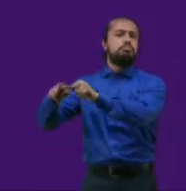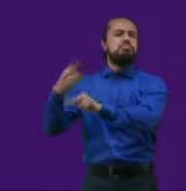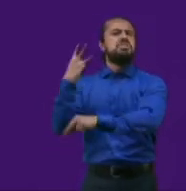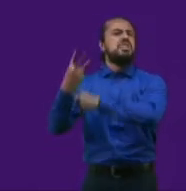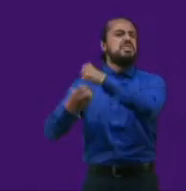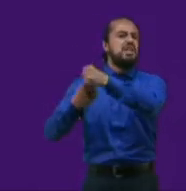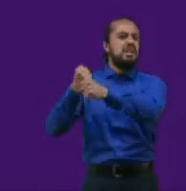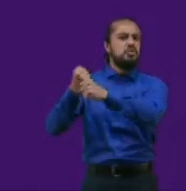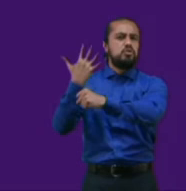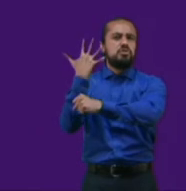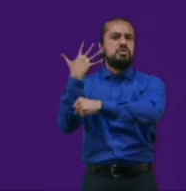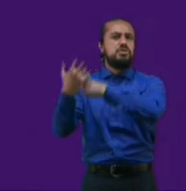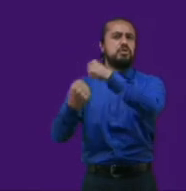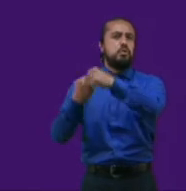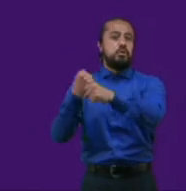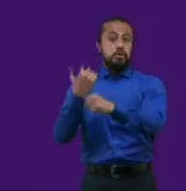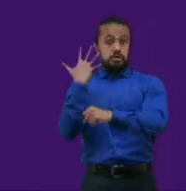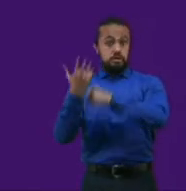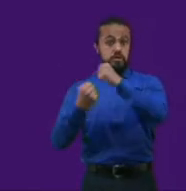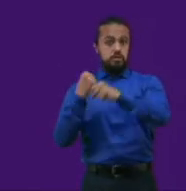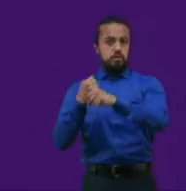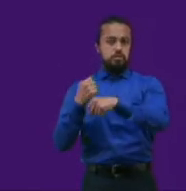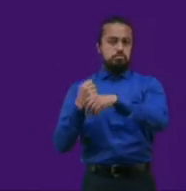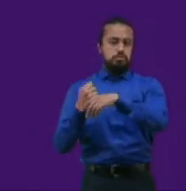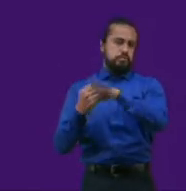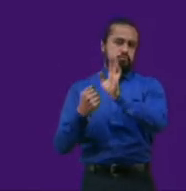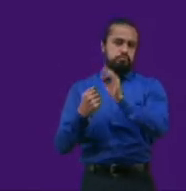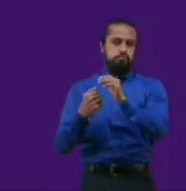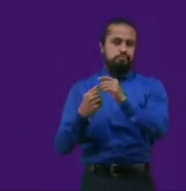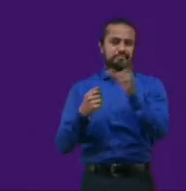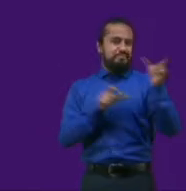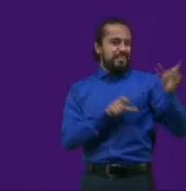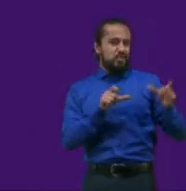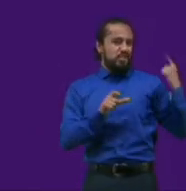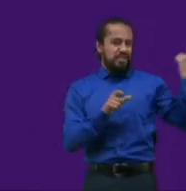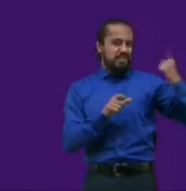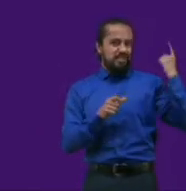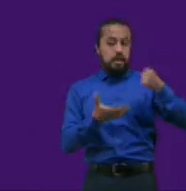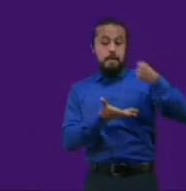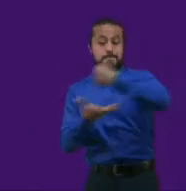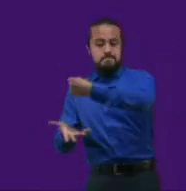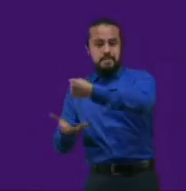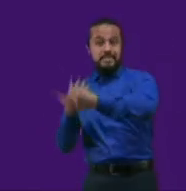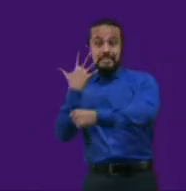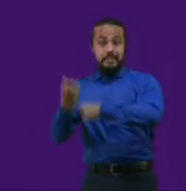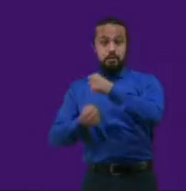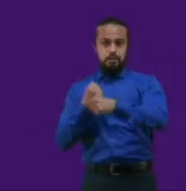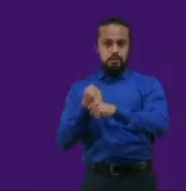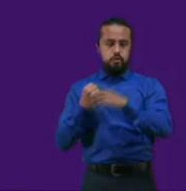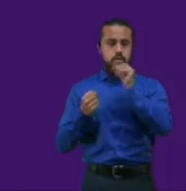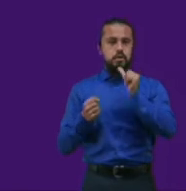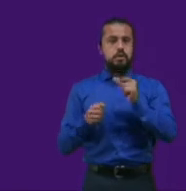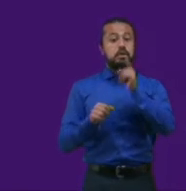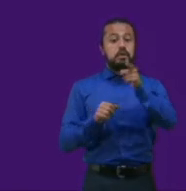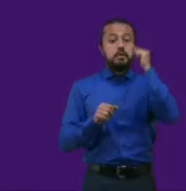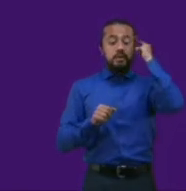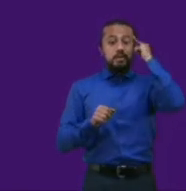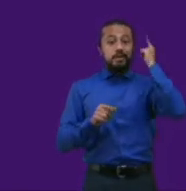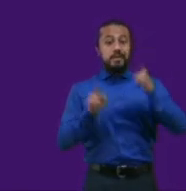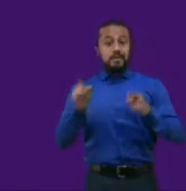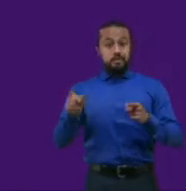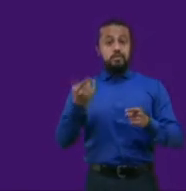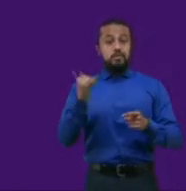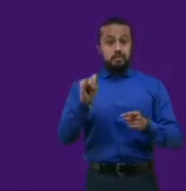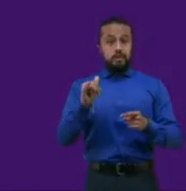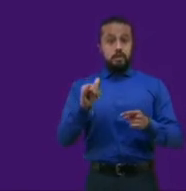cinco años. Más de 5 años, pues nadie te lo cree. Entonces, ese CAC, que es lo que vas a invertir versus lo que vas a traer